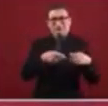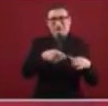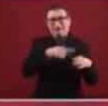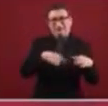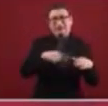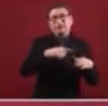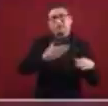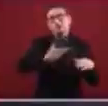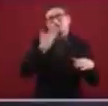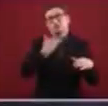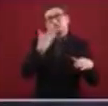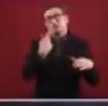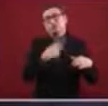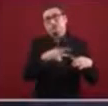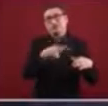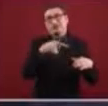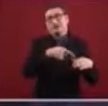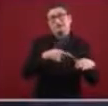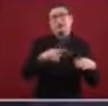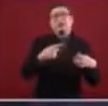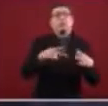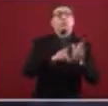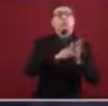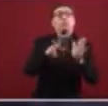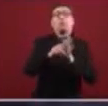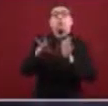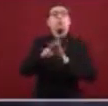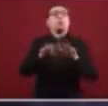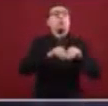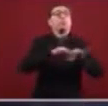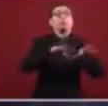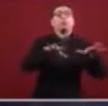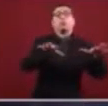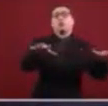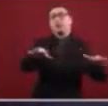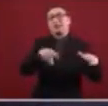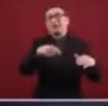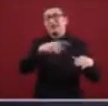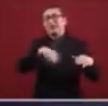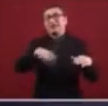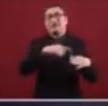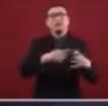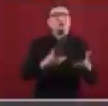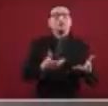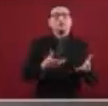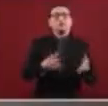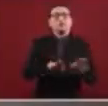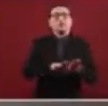y sus voceros, sus medios, están últimamente muy